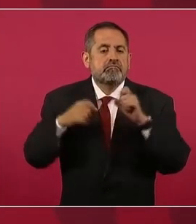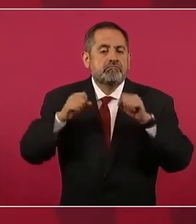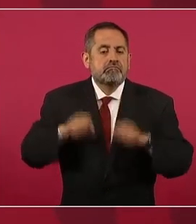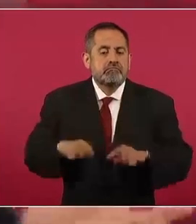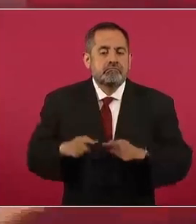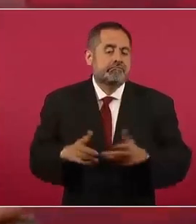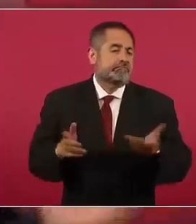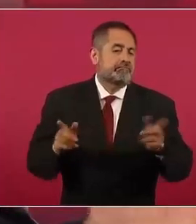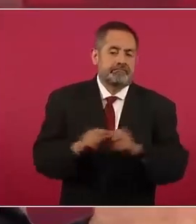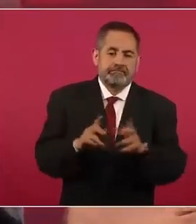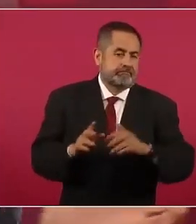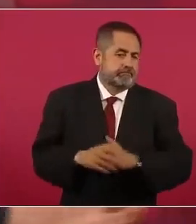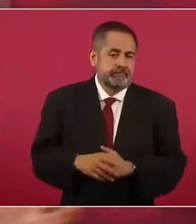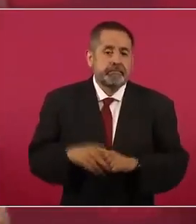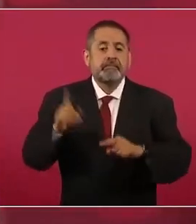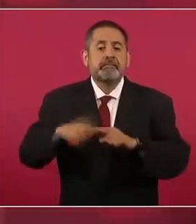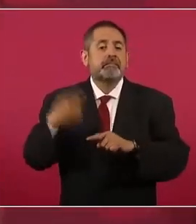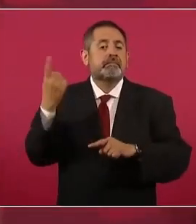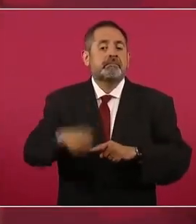Y ya con eso el que mandaba,